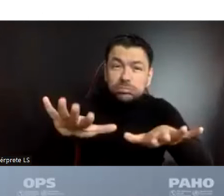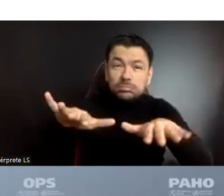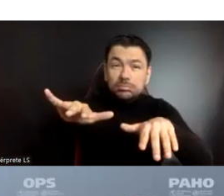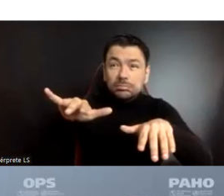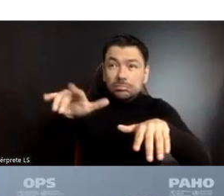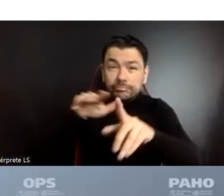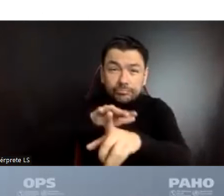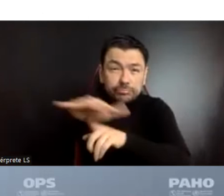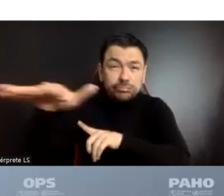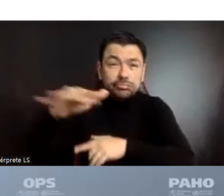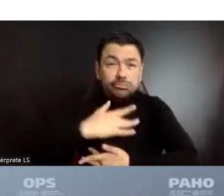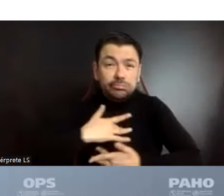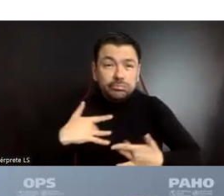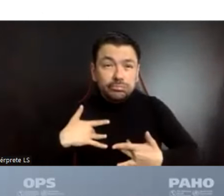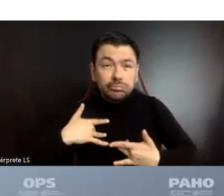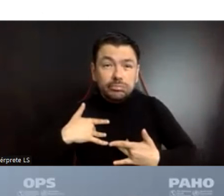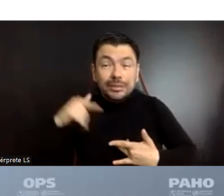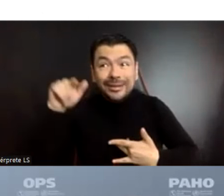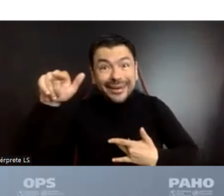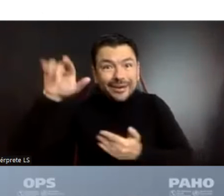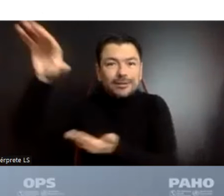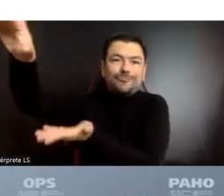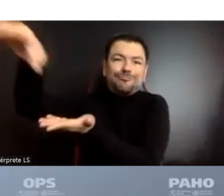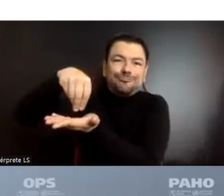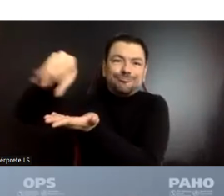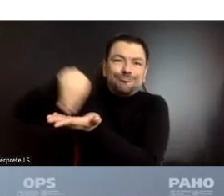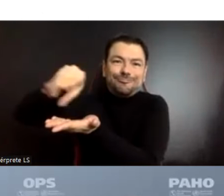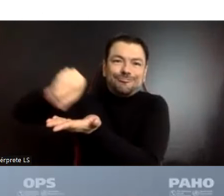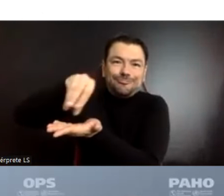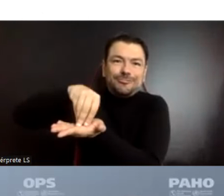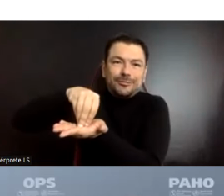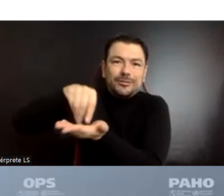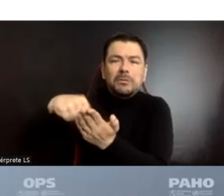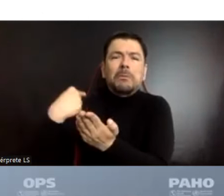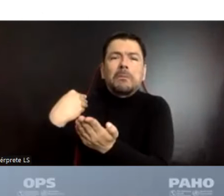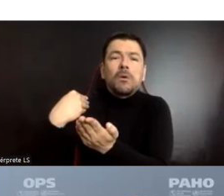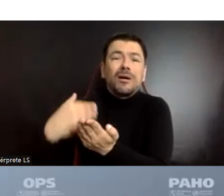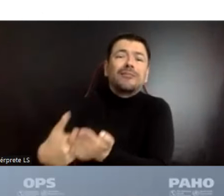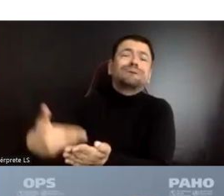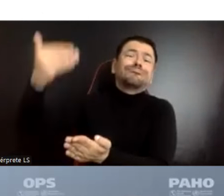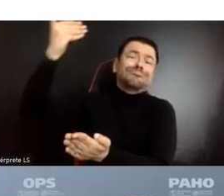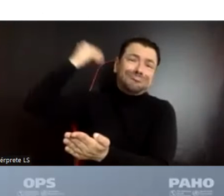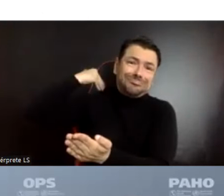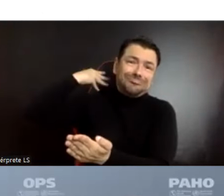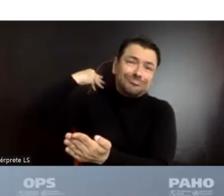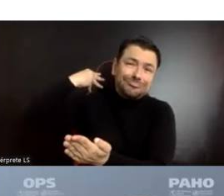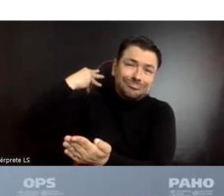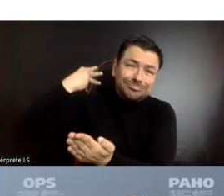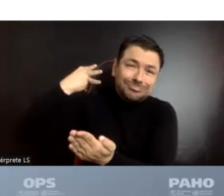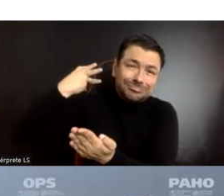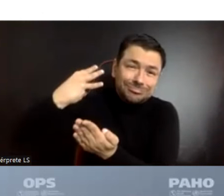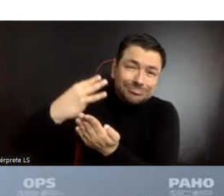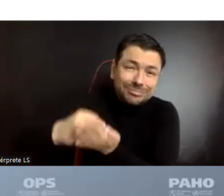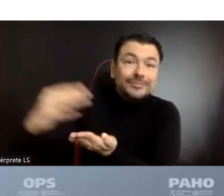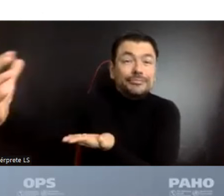poder revisar lo que ya ha existido por muchos años, crear esa recolección de datos de fase 1. Ahora estamos en la fase